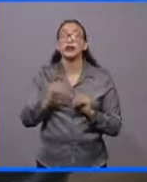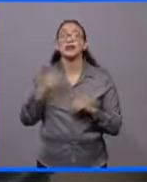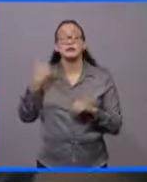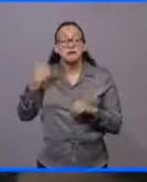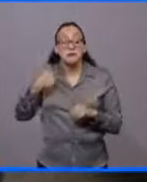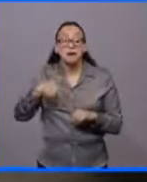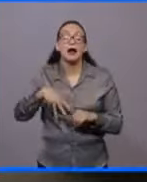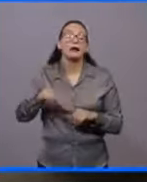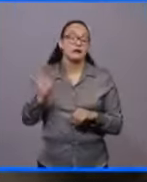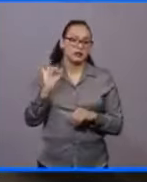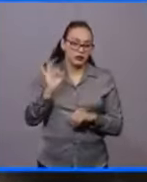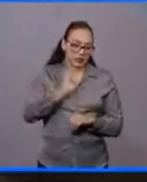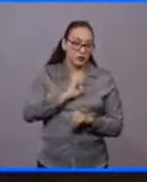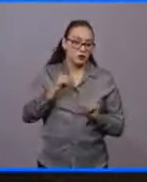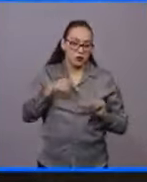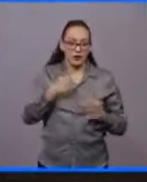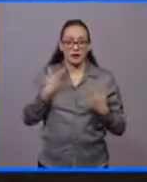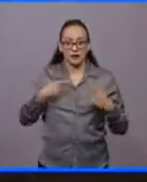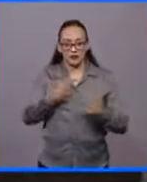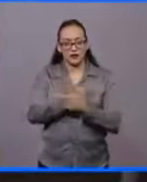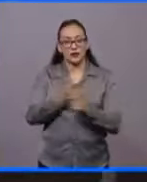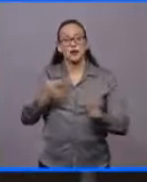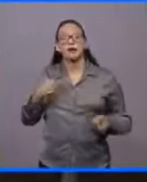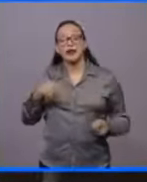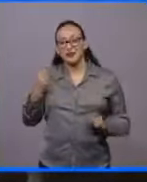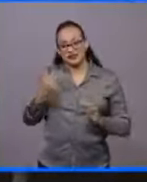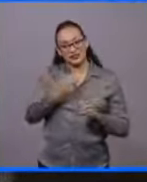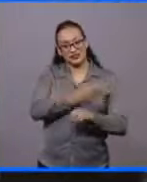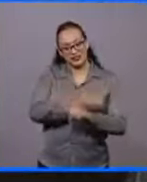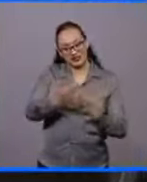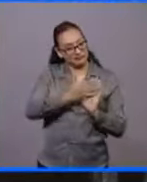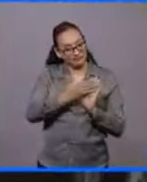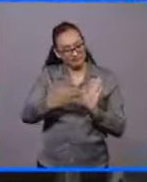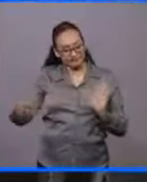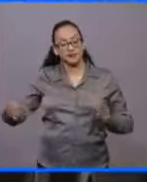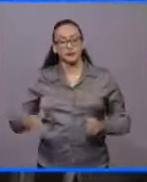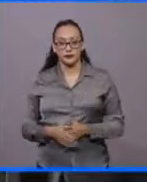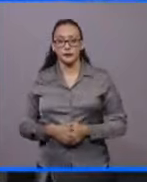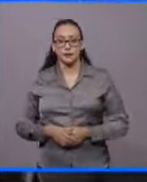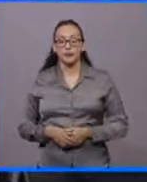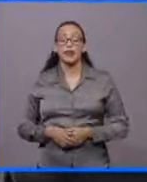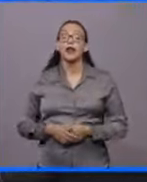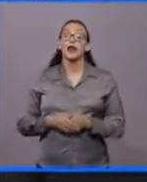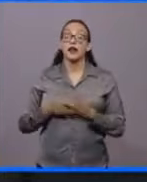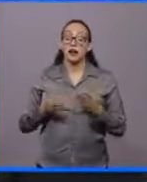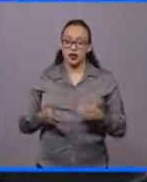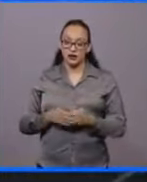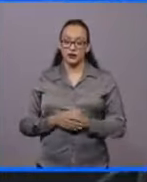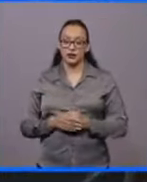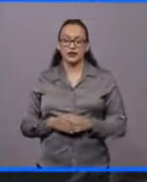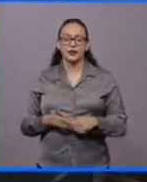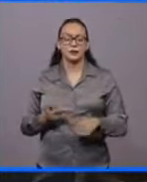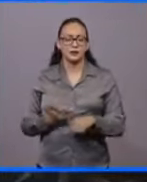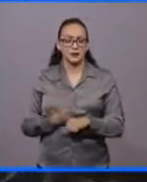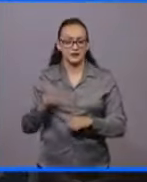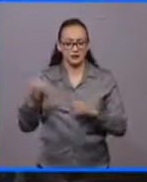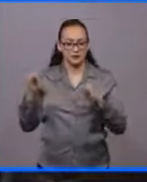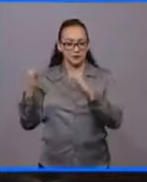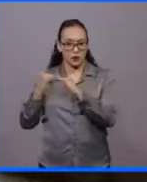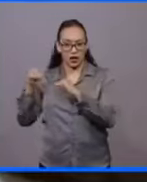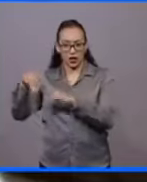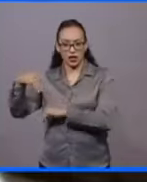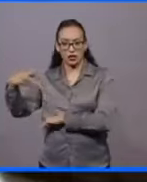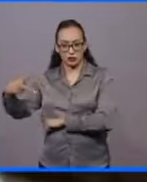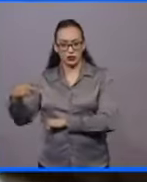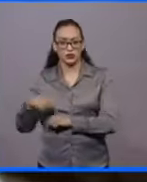expectativa, y para ello es necesario que adquiera firmeza. Aseguró que si bien con la reposición del proceso, la institución